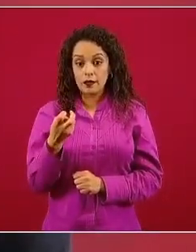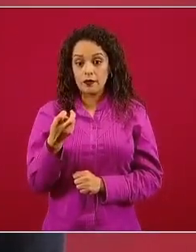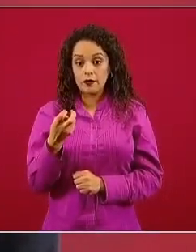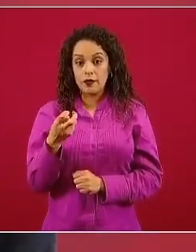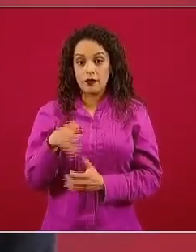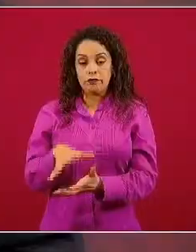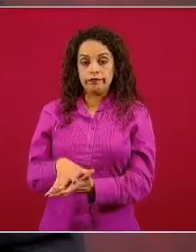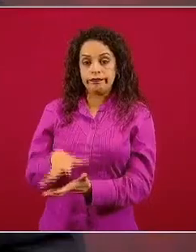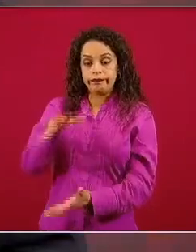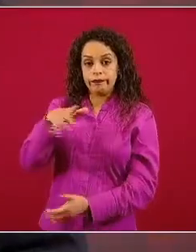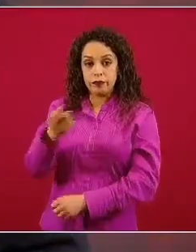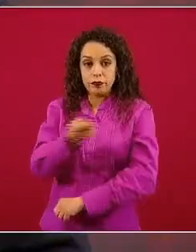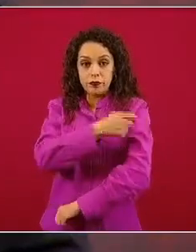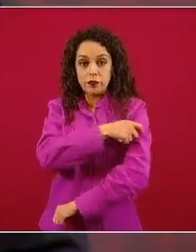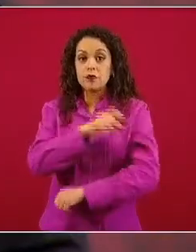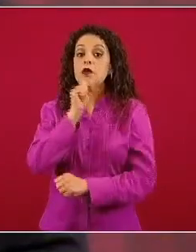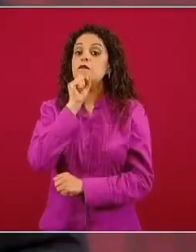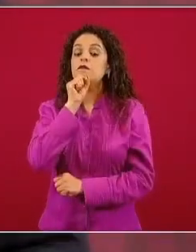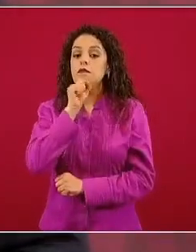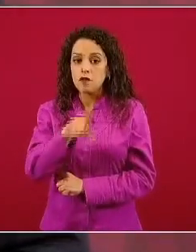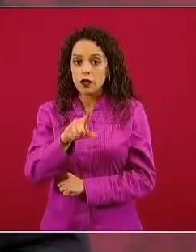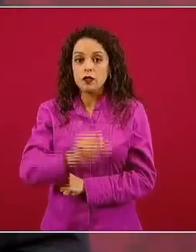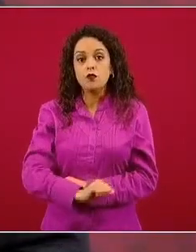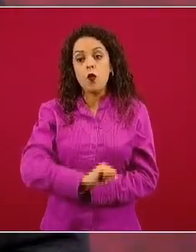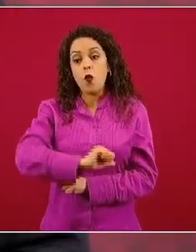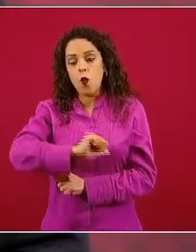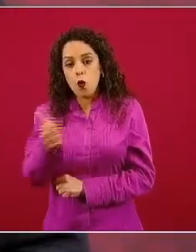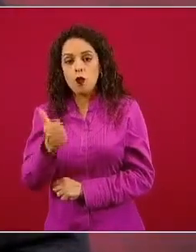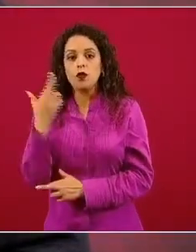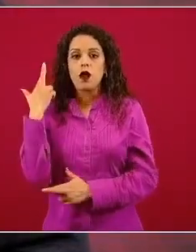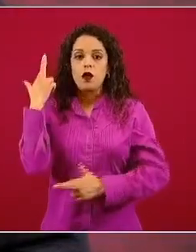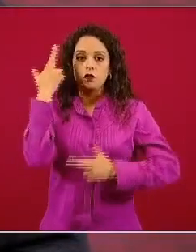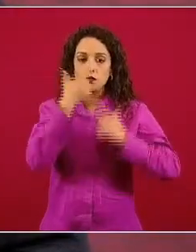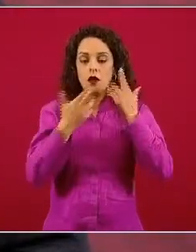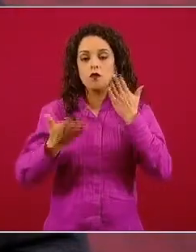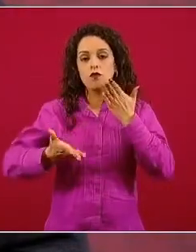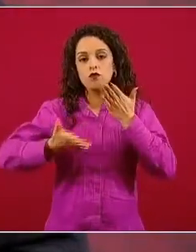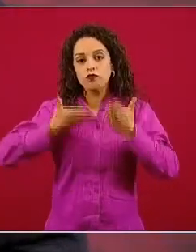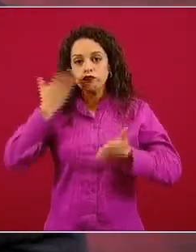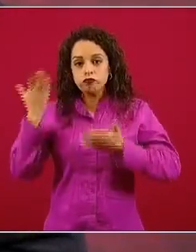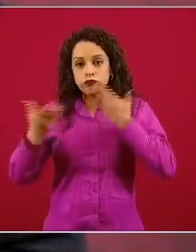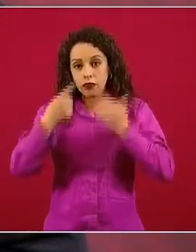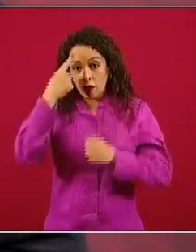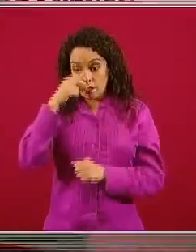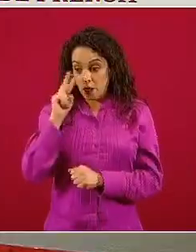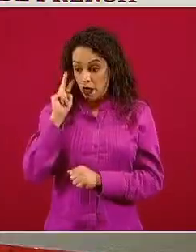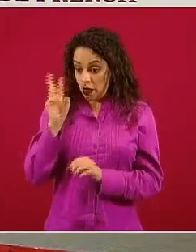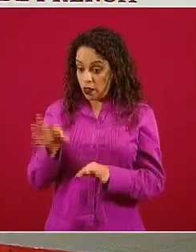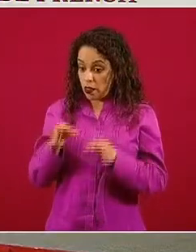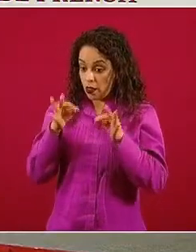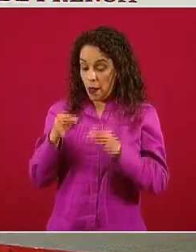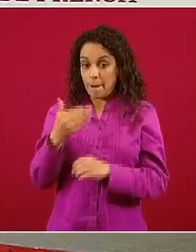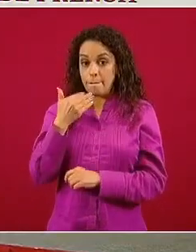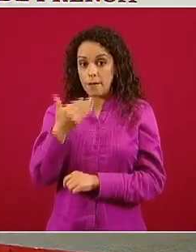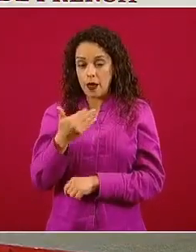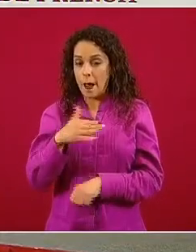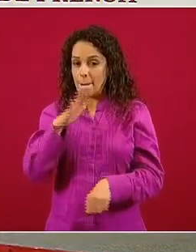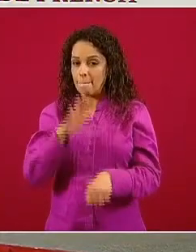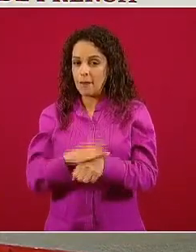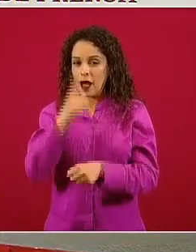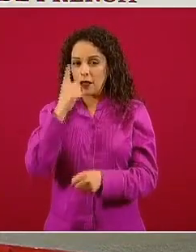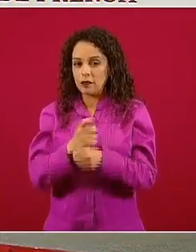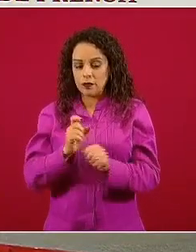también serán sometidos a otros protocolos de revisión y validación que van sobre todo enfocados al tema de